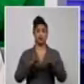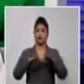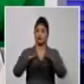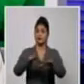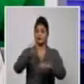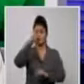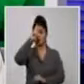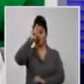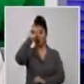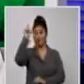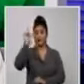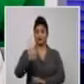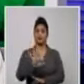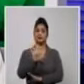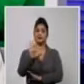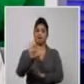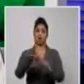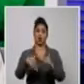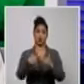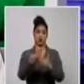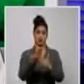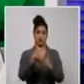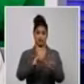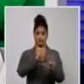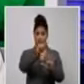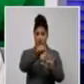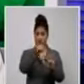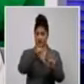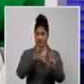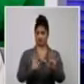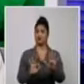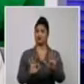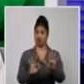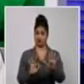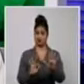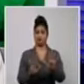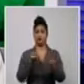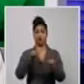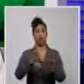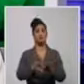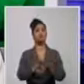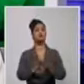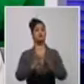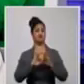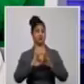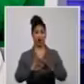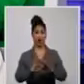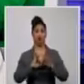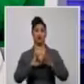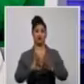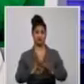5 días y en terapia intensiva un número de horas,